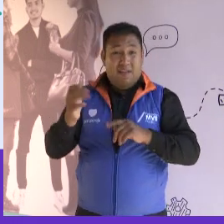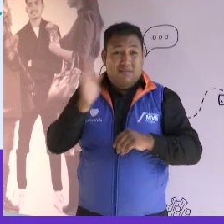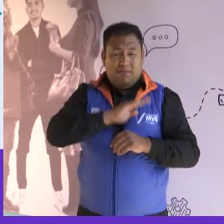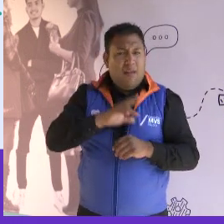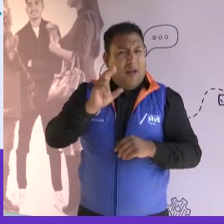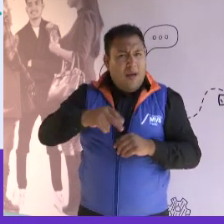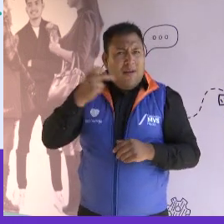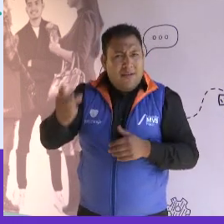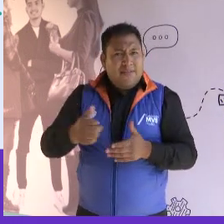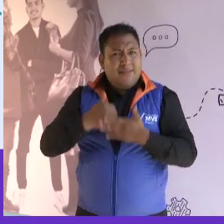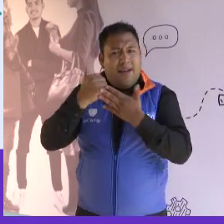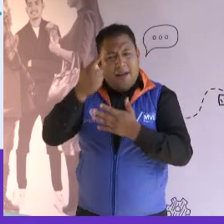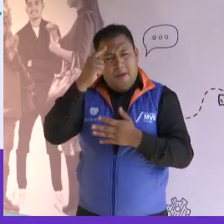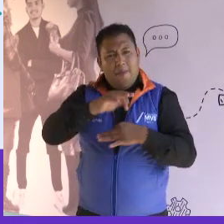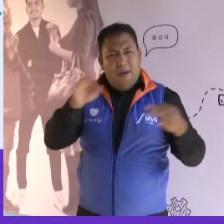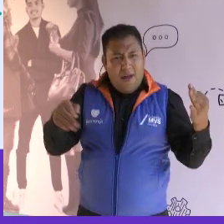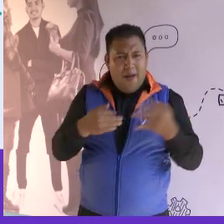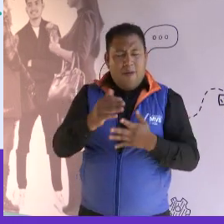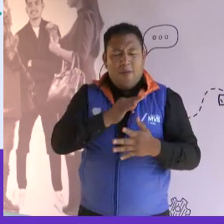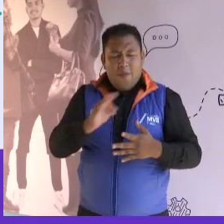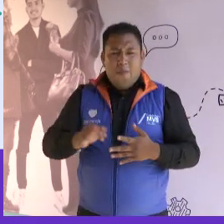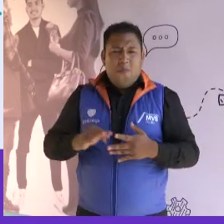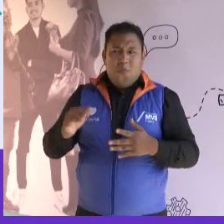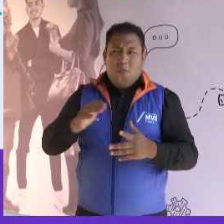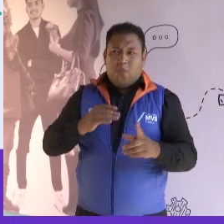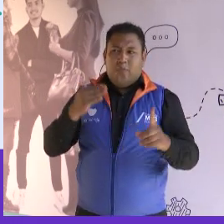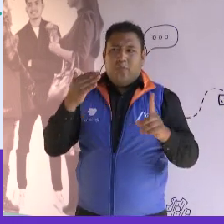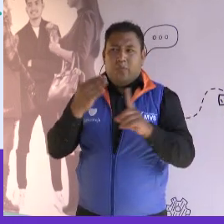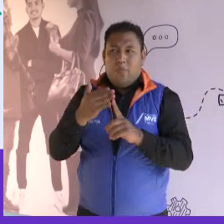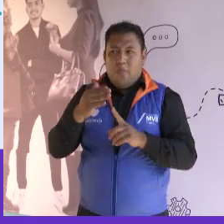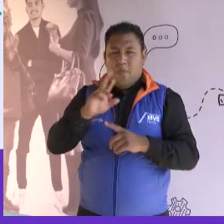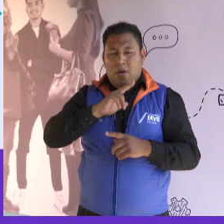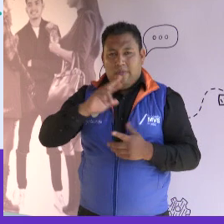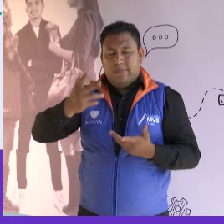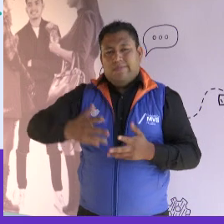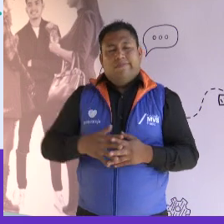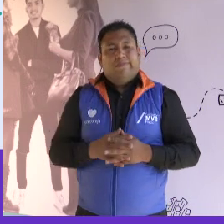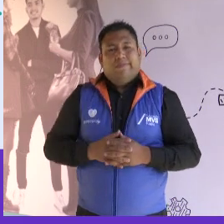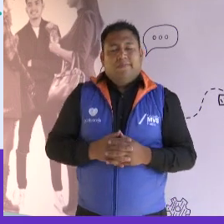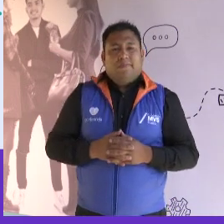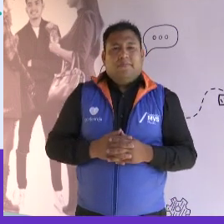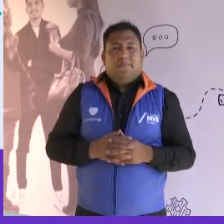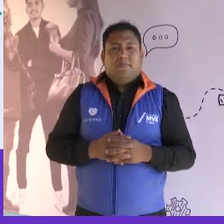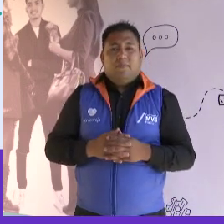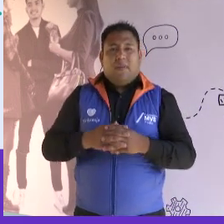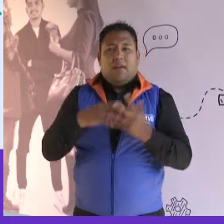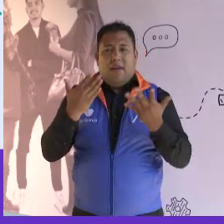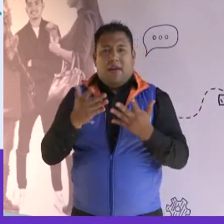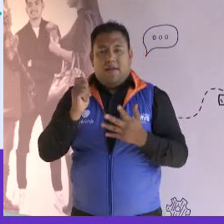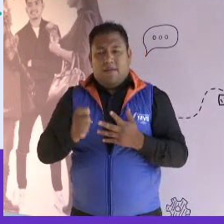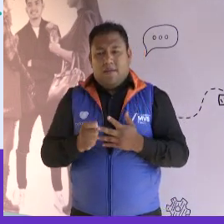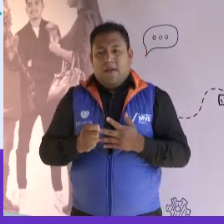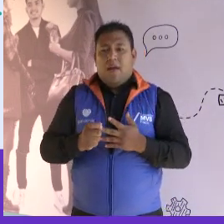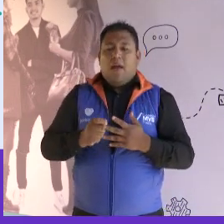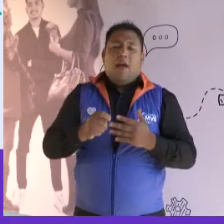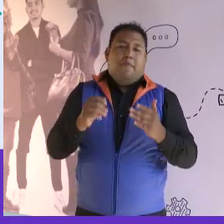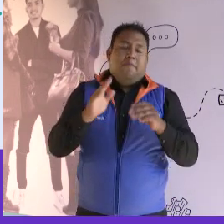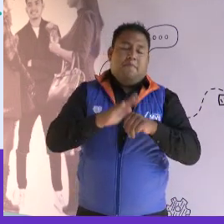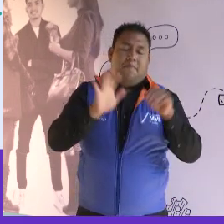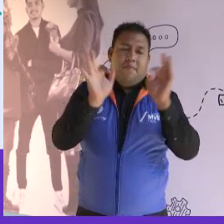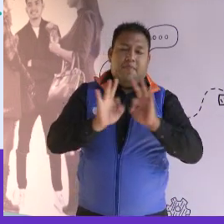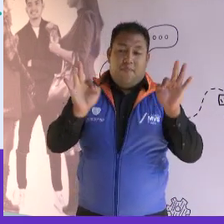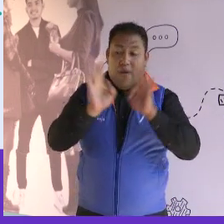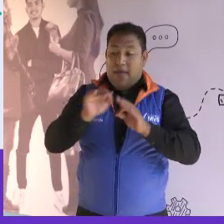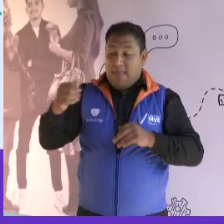asimetrías son las que causan los desencuentros o los malos entendidos. Y así como debe de haber simetría de información, debe haber